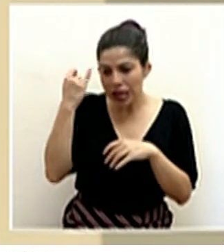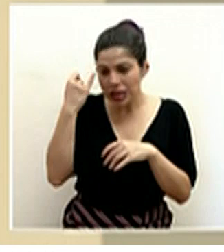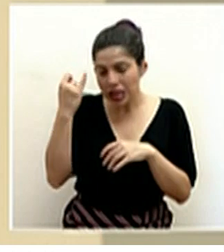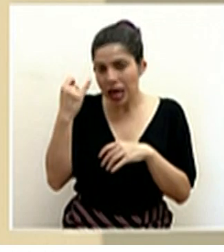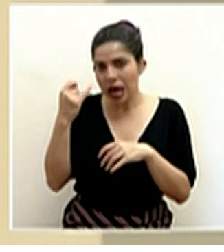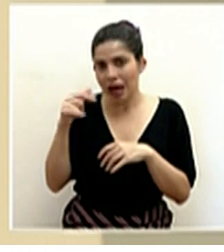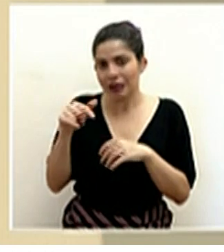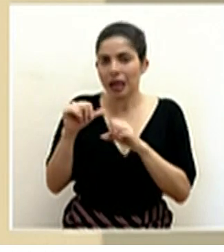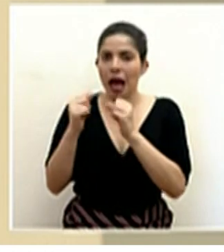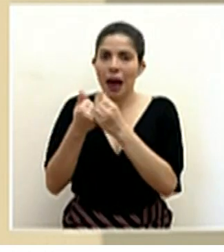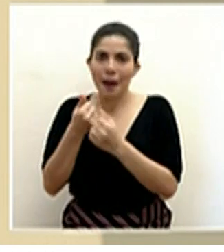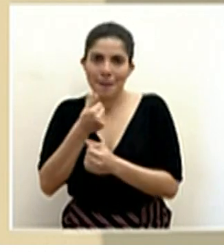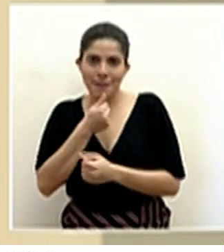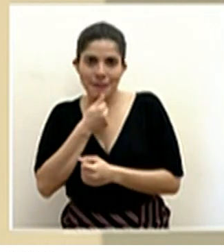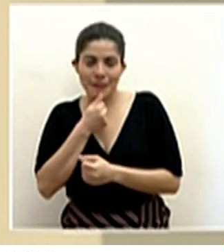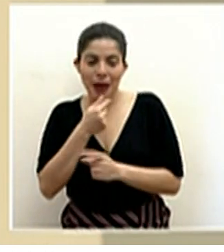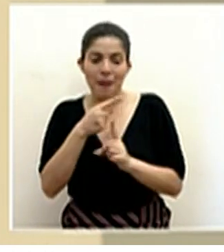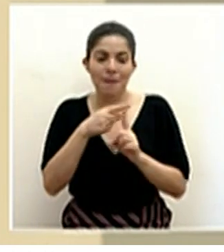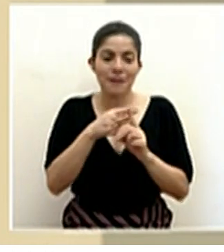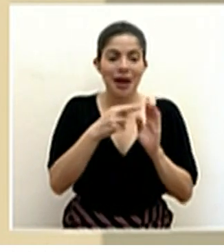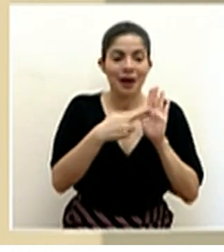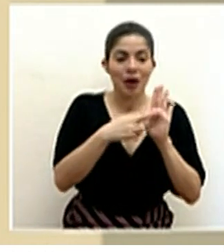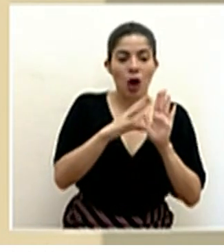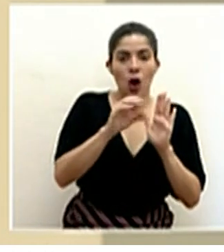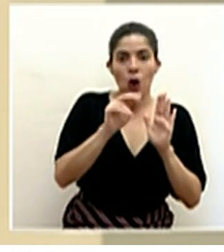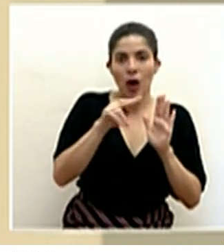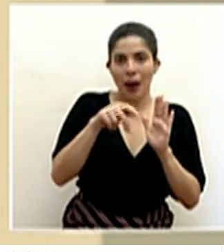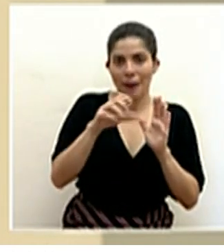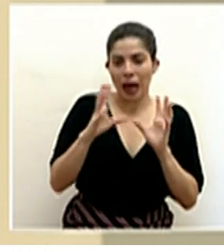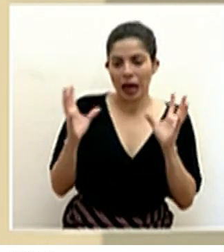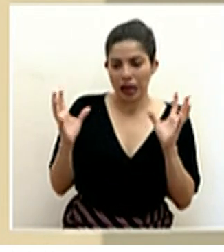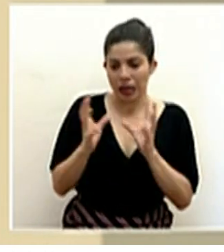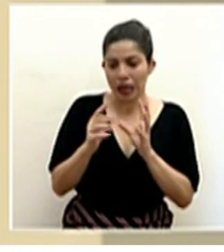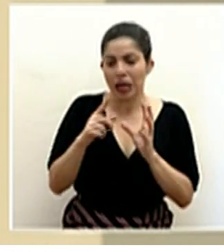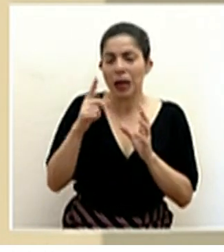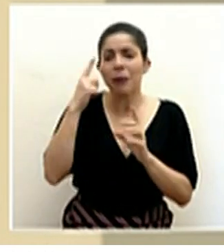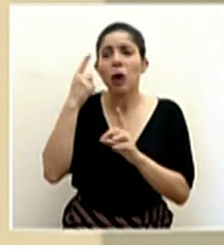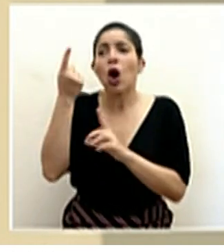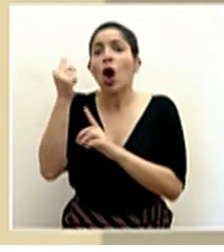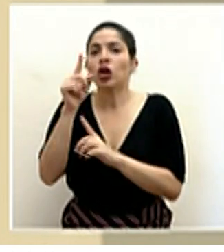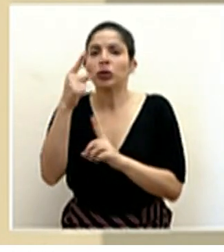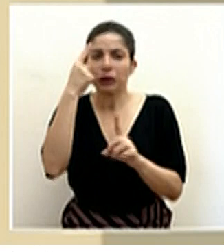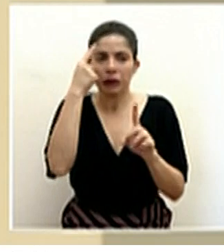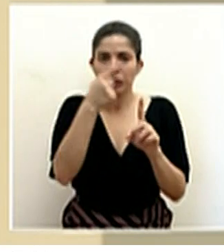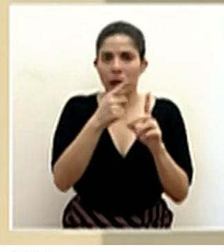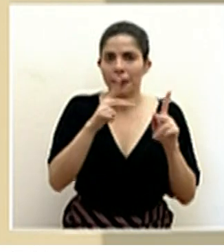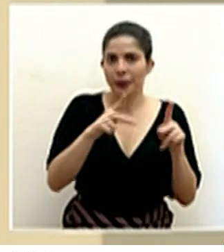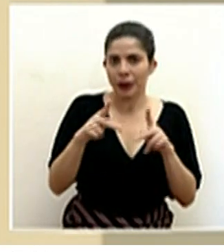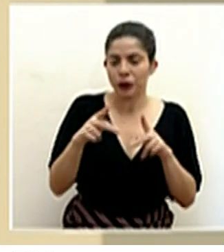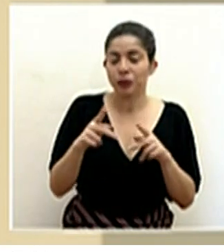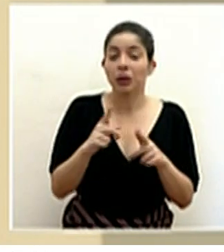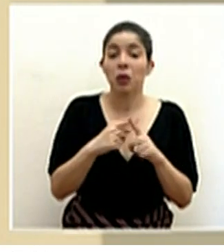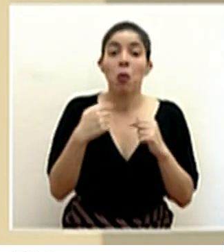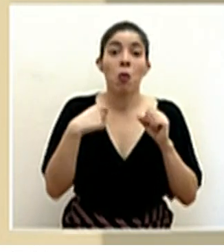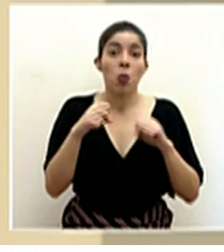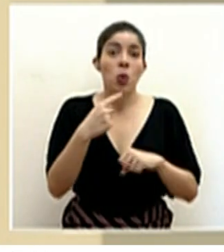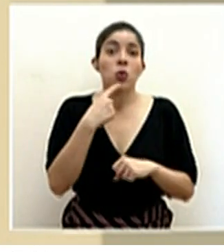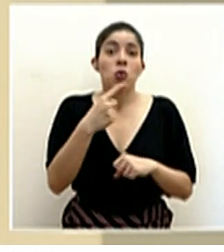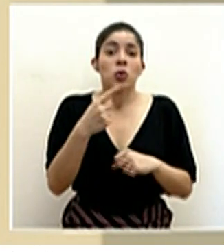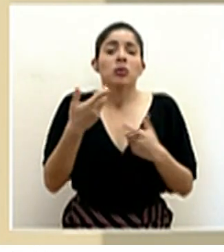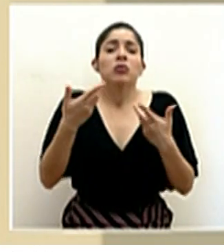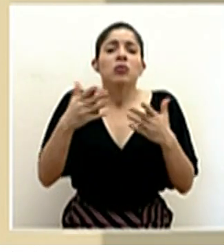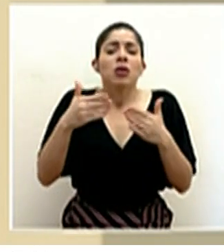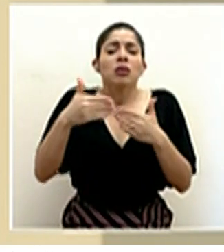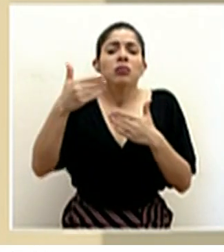surgida del sector privado y representantes de CONAFAC, más que los costos. Lo que sí le puedo decir es que eso ya lo